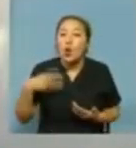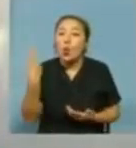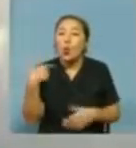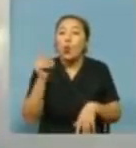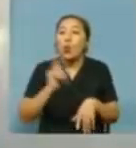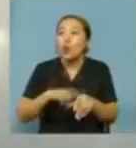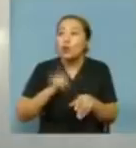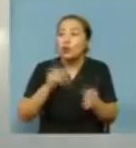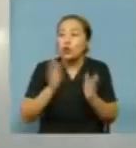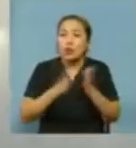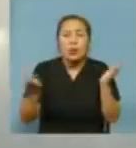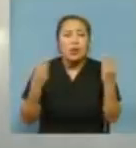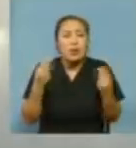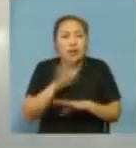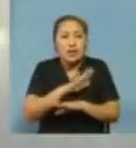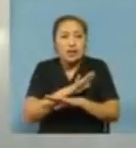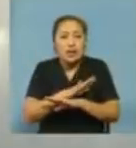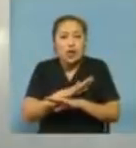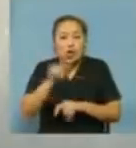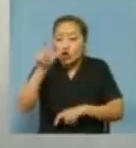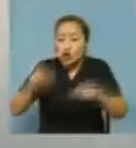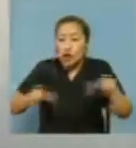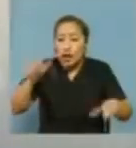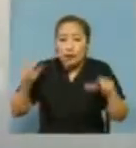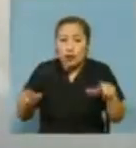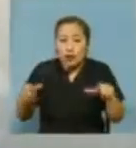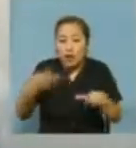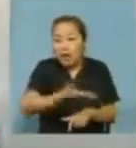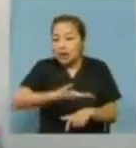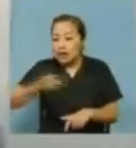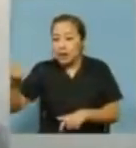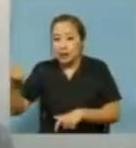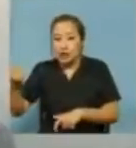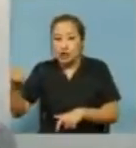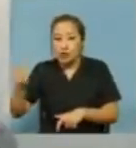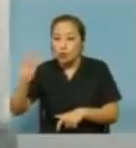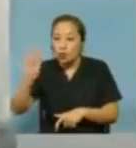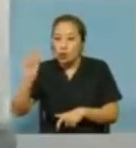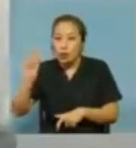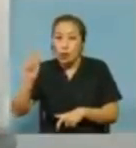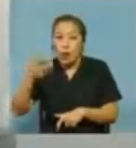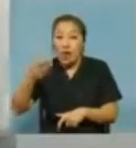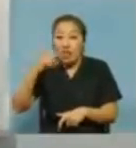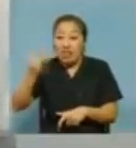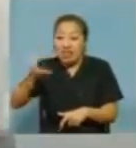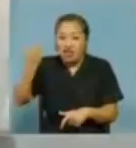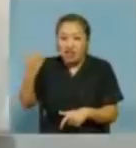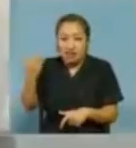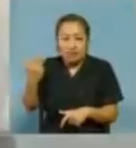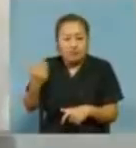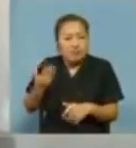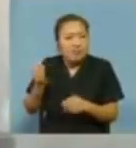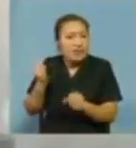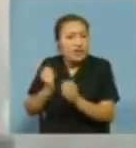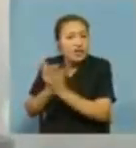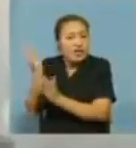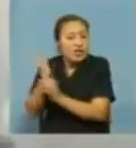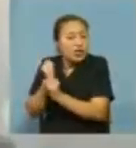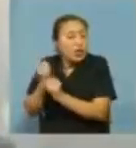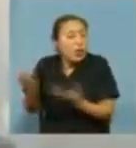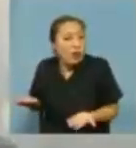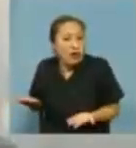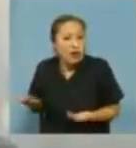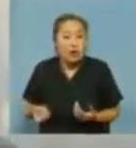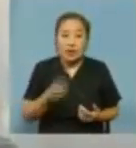qué va a suceder con todos aquellos que fueron removidos preventivamente el día de ayer. Y si,